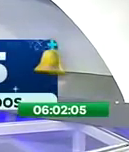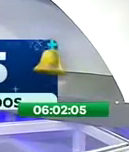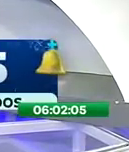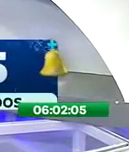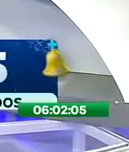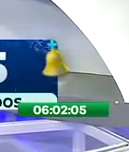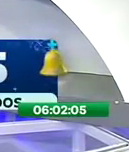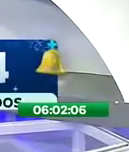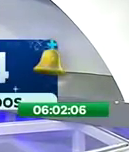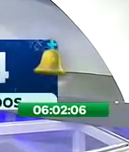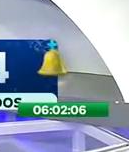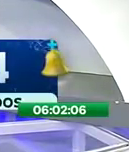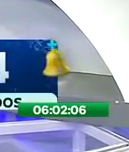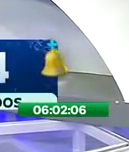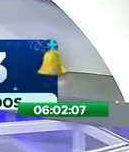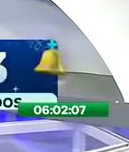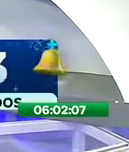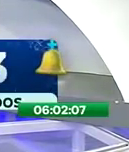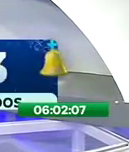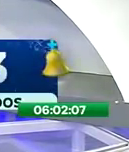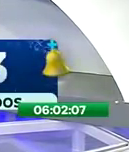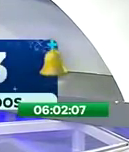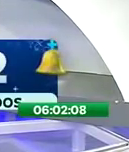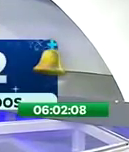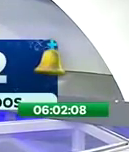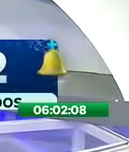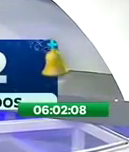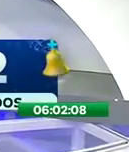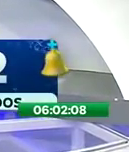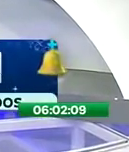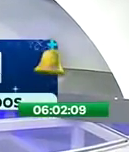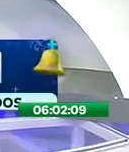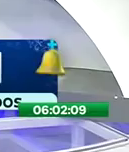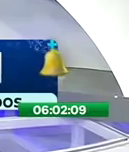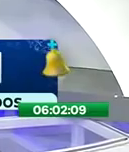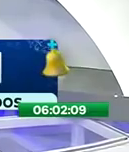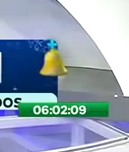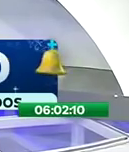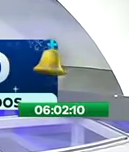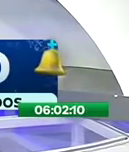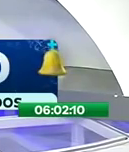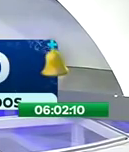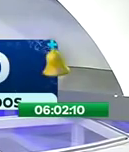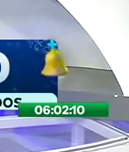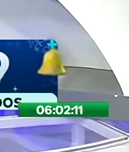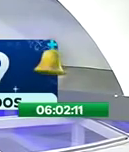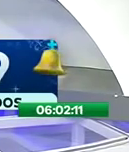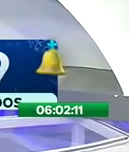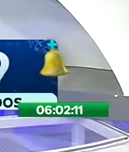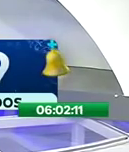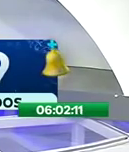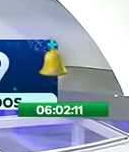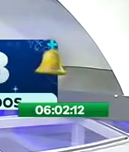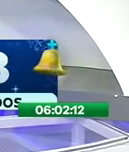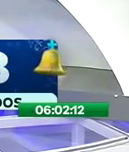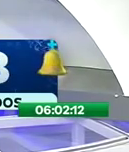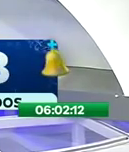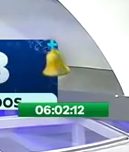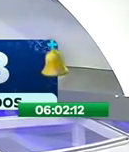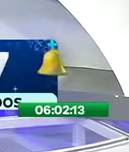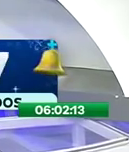horas. 57 minutos. Y contando los segundos, 52, 51. ¡Viva la